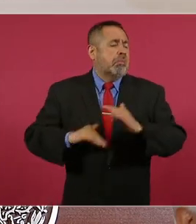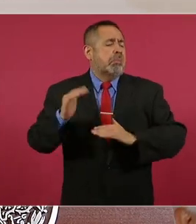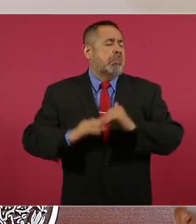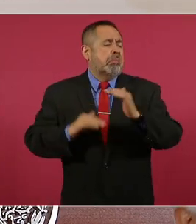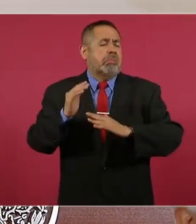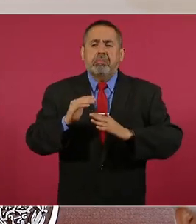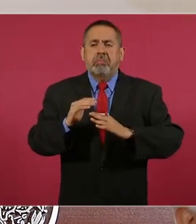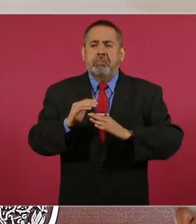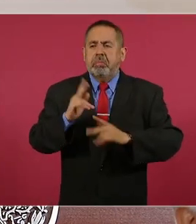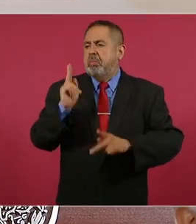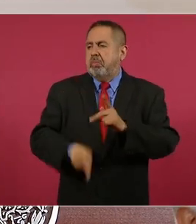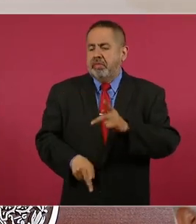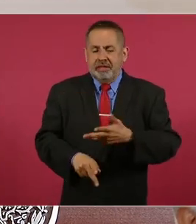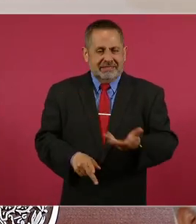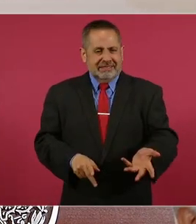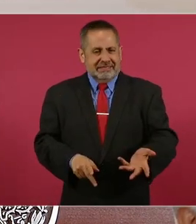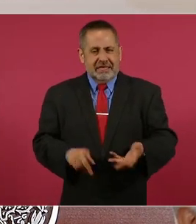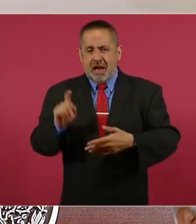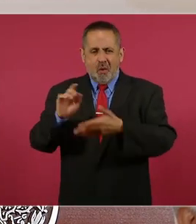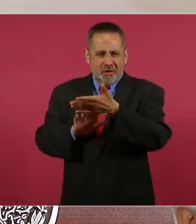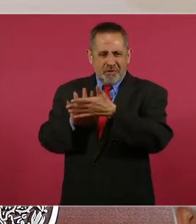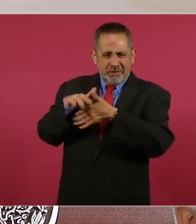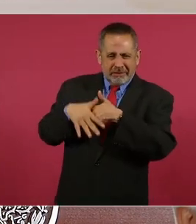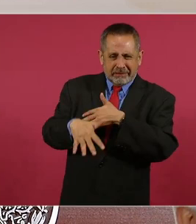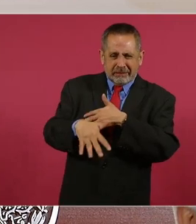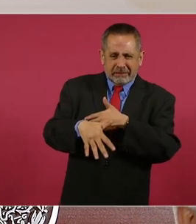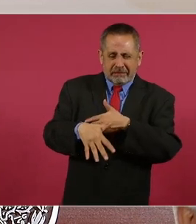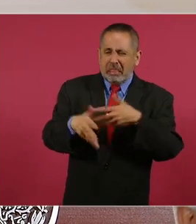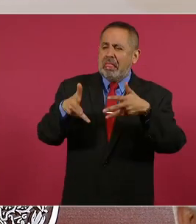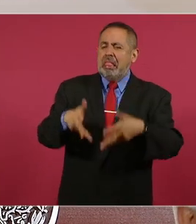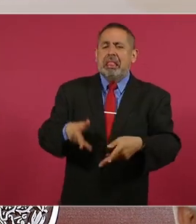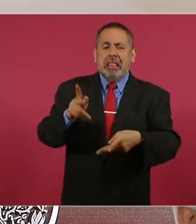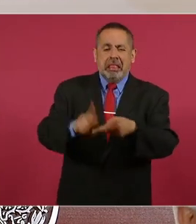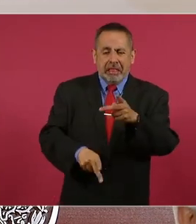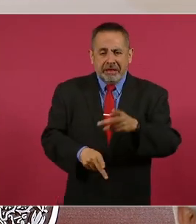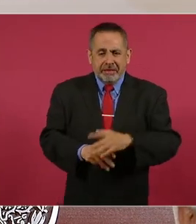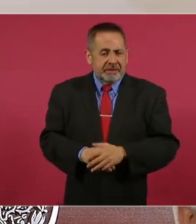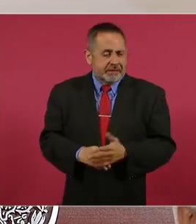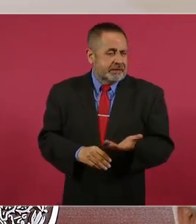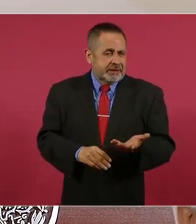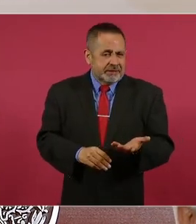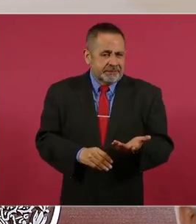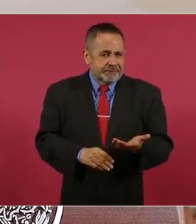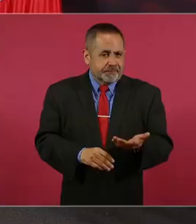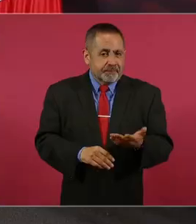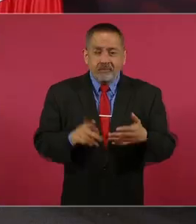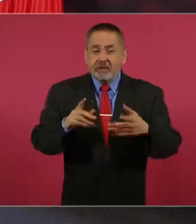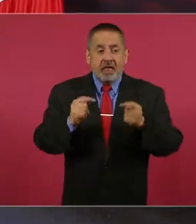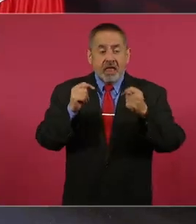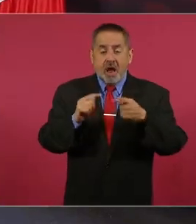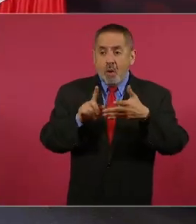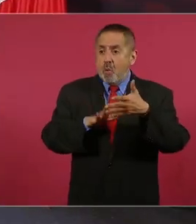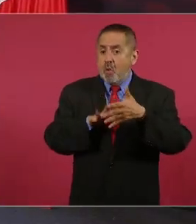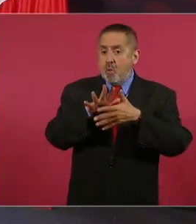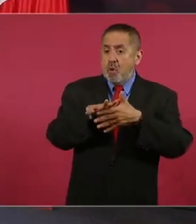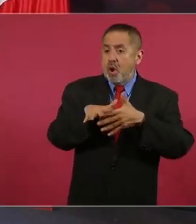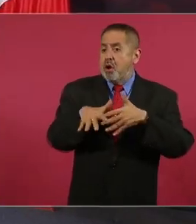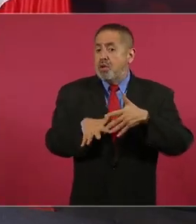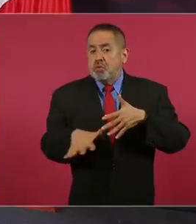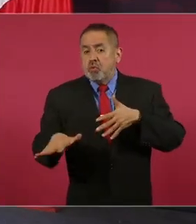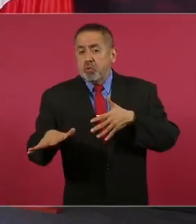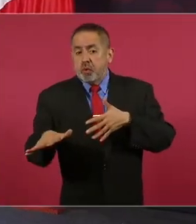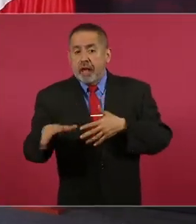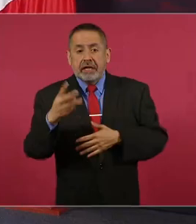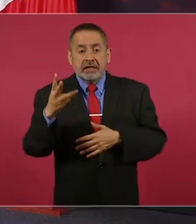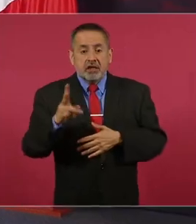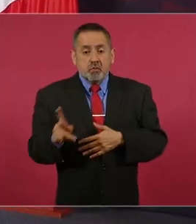construir la presa, pero se iban a inundar tres